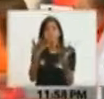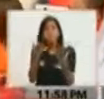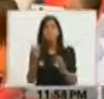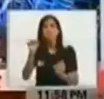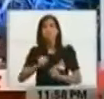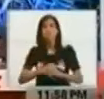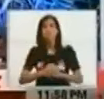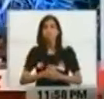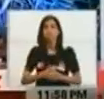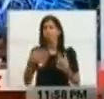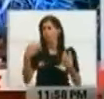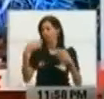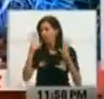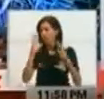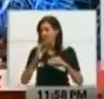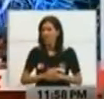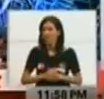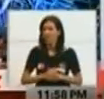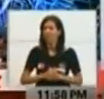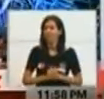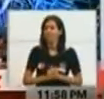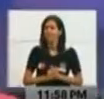vale.